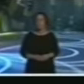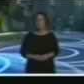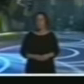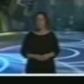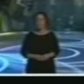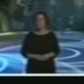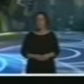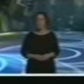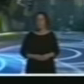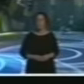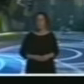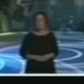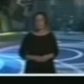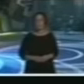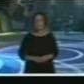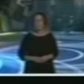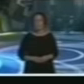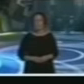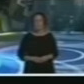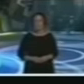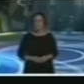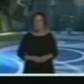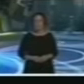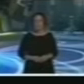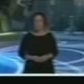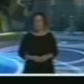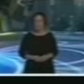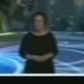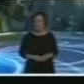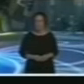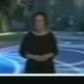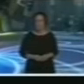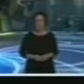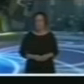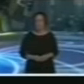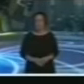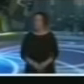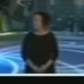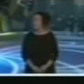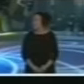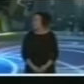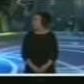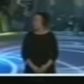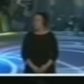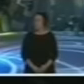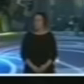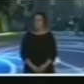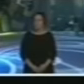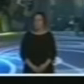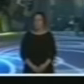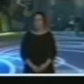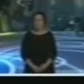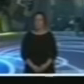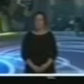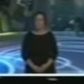y las nuevas tecnologías, y las nuevas maneras de buscarse la vida. Los Bambas, esta es su primera canción